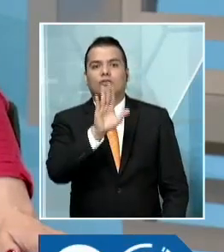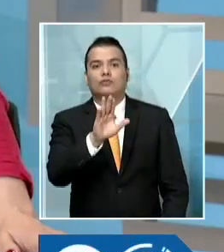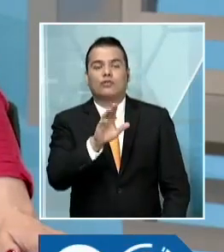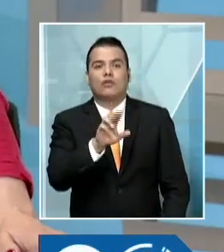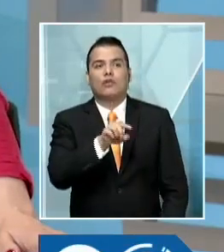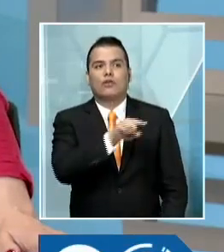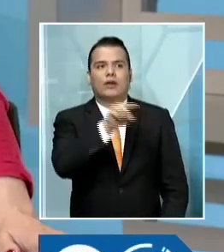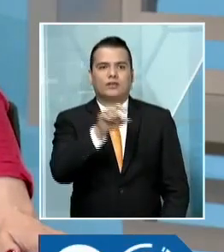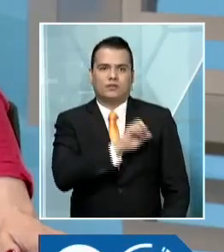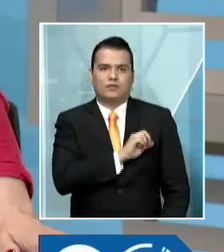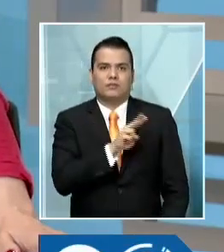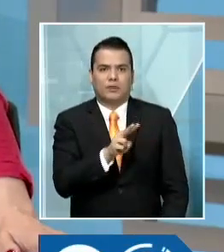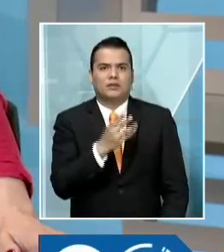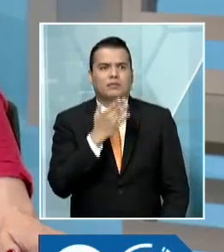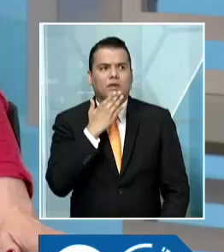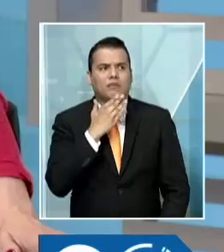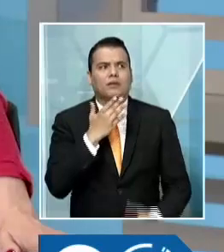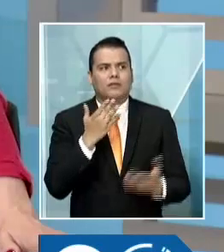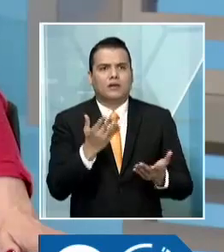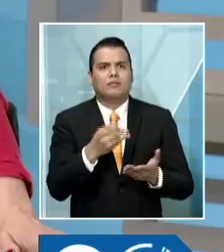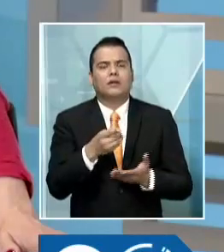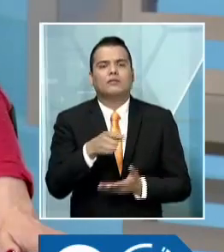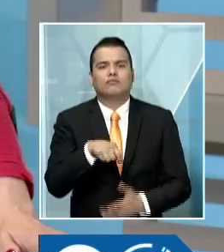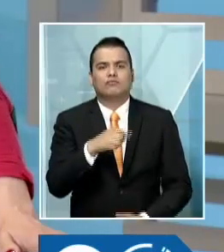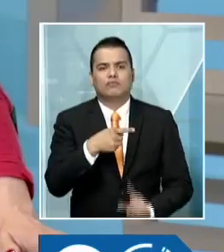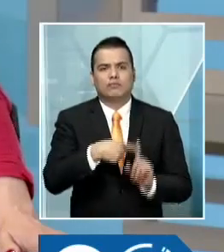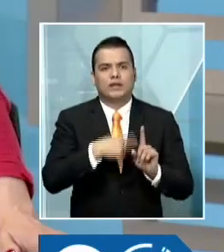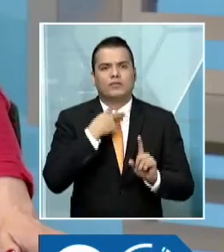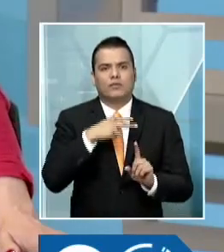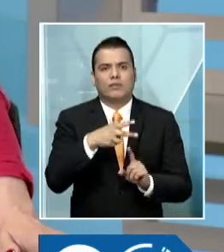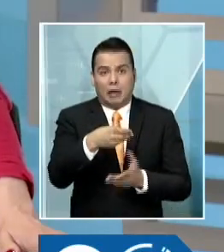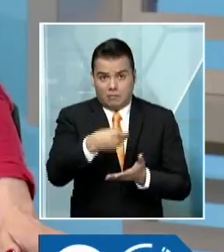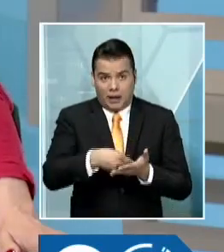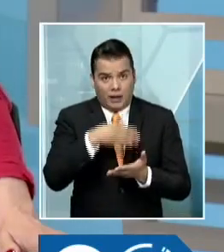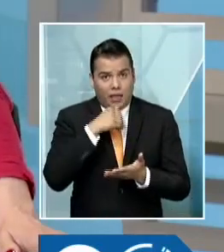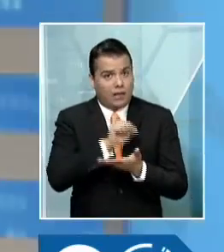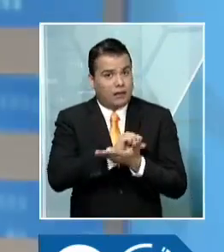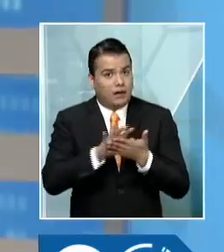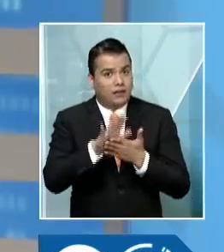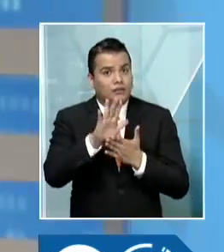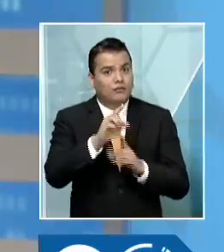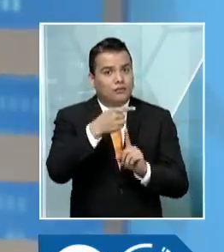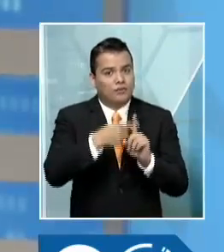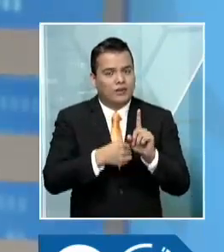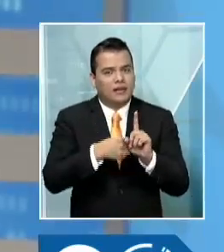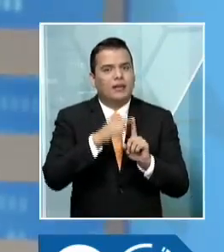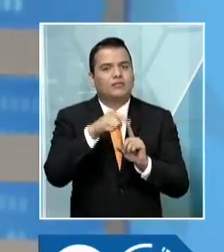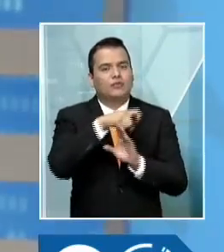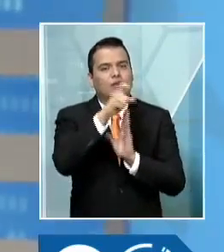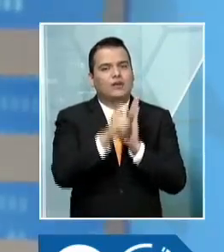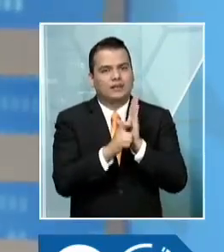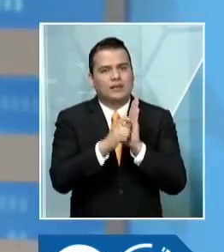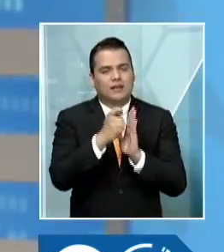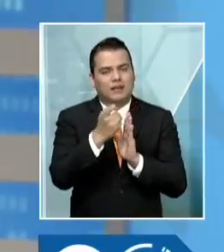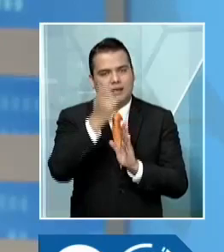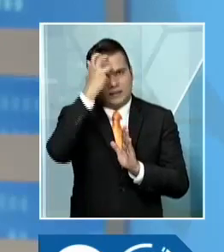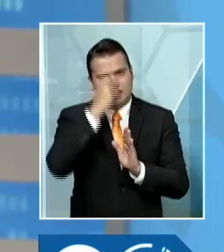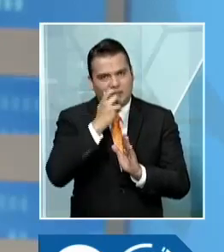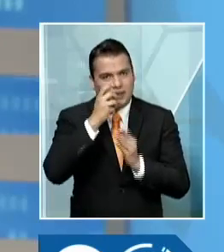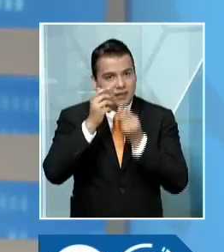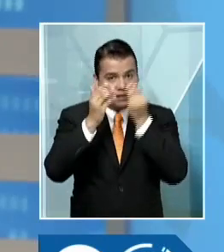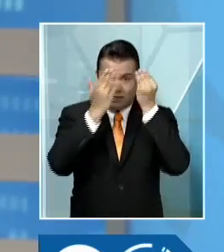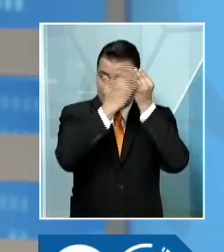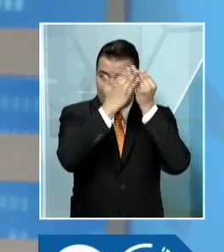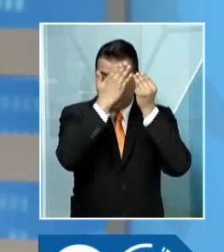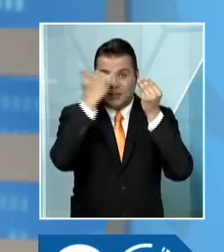Valle podrán presentar de manera gratuita en noviembre las pruebas Saber 11. La Gobernación del Valle del Cauca junto al Ministerio